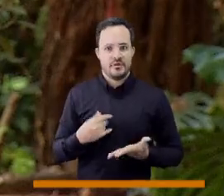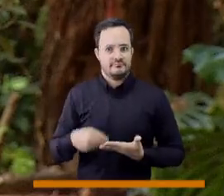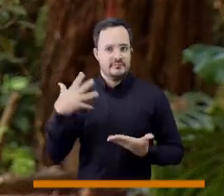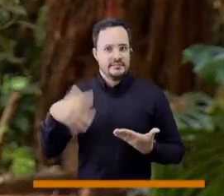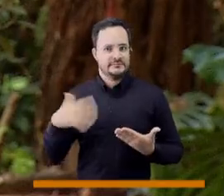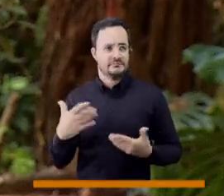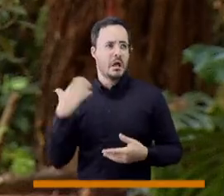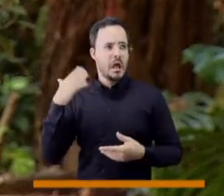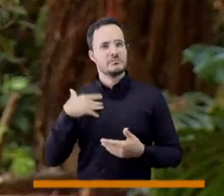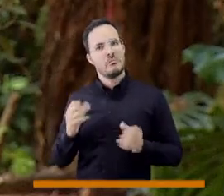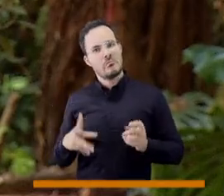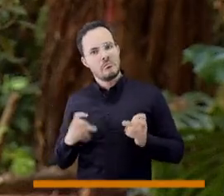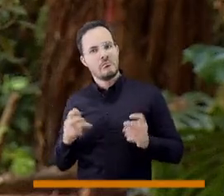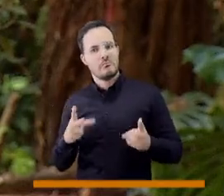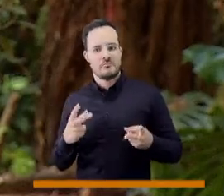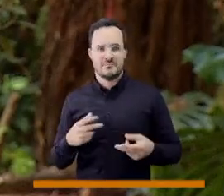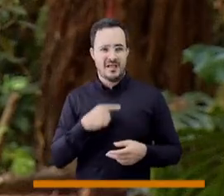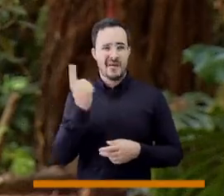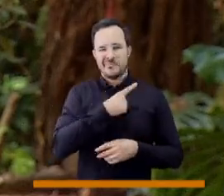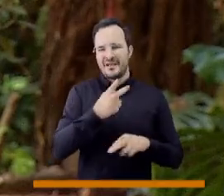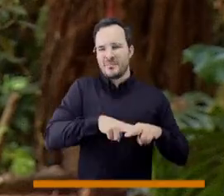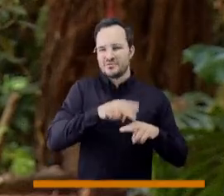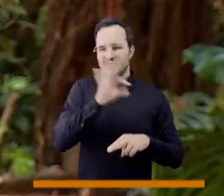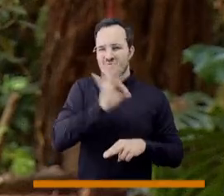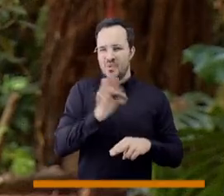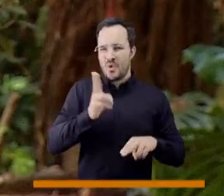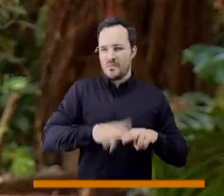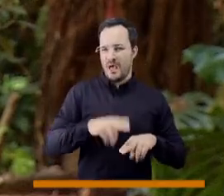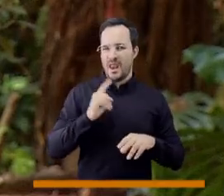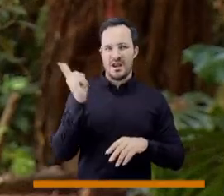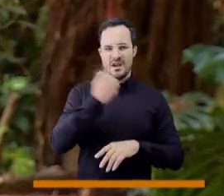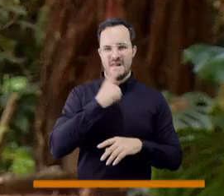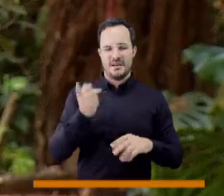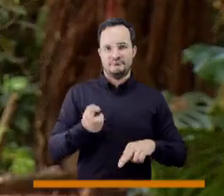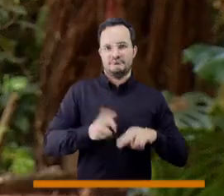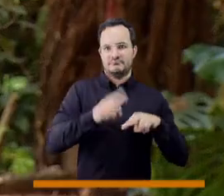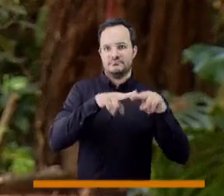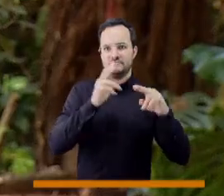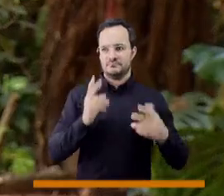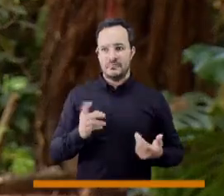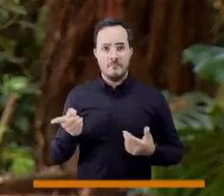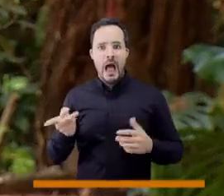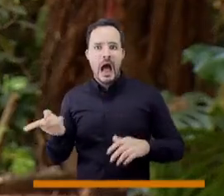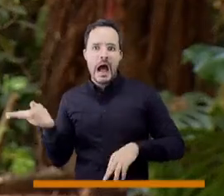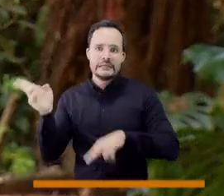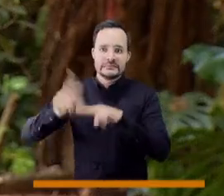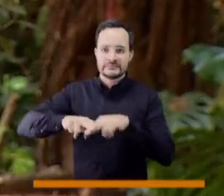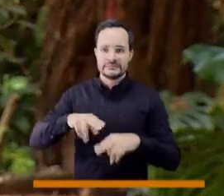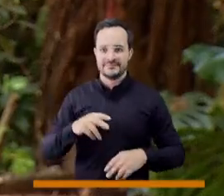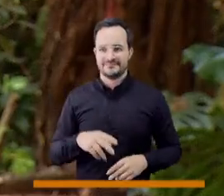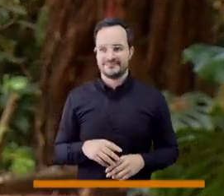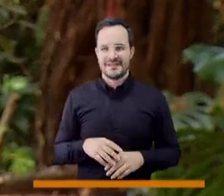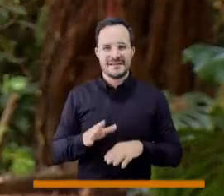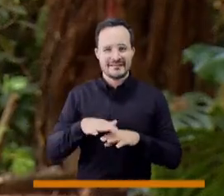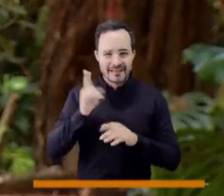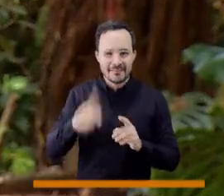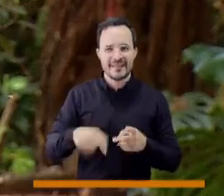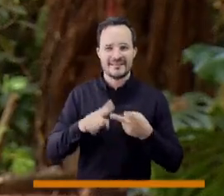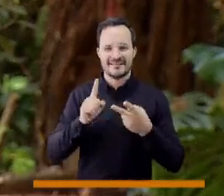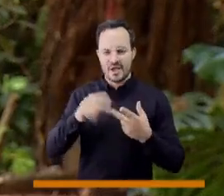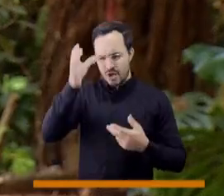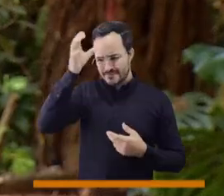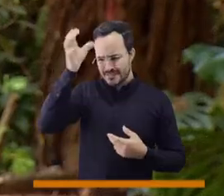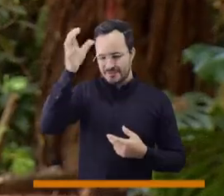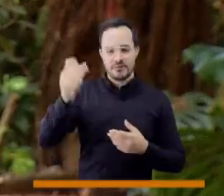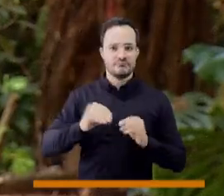aumento en el costo de vida. Hoy todo parece estar mucho más caro que antes, incluso por encima de la inflación. Y se ha puesto de moda